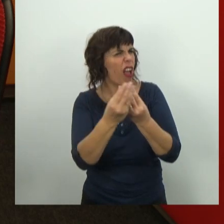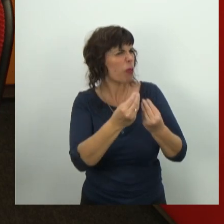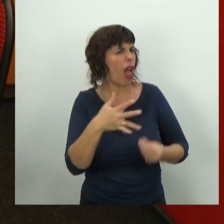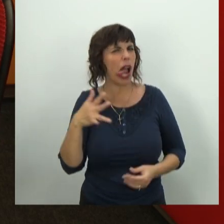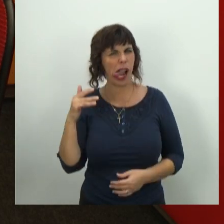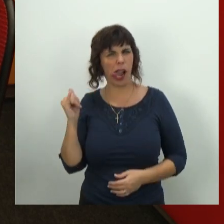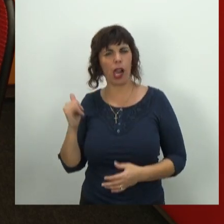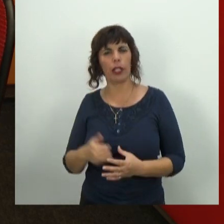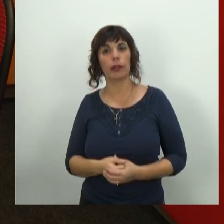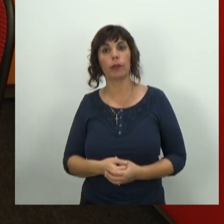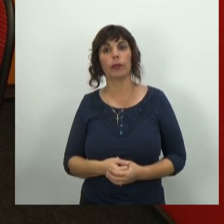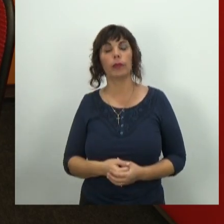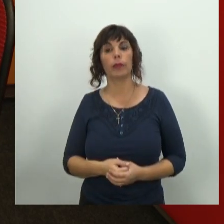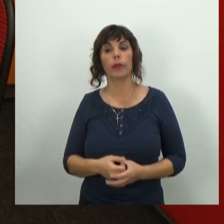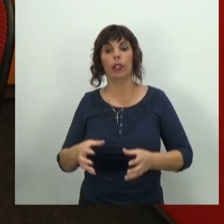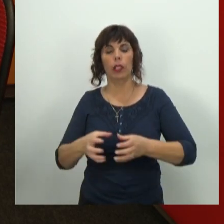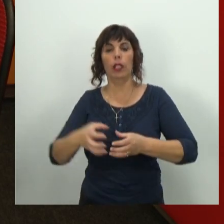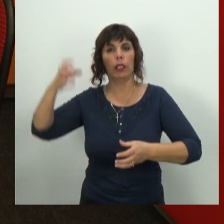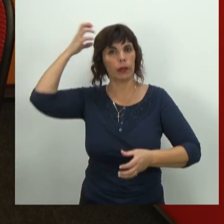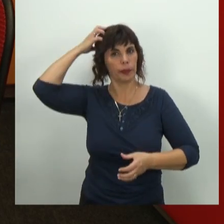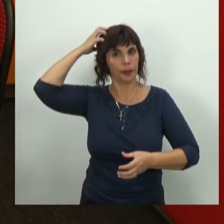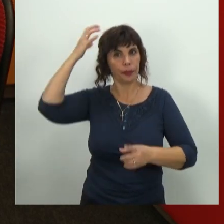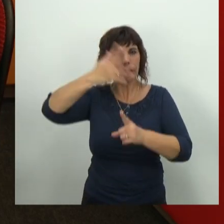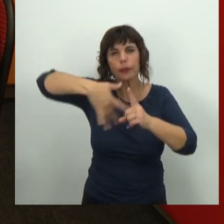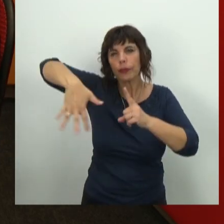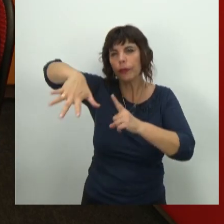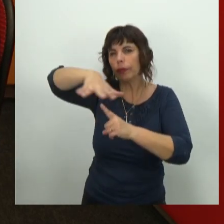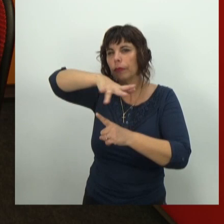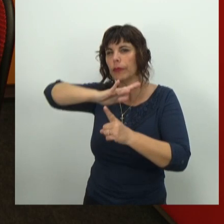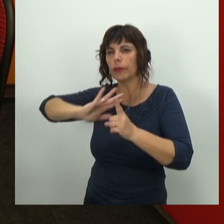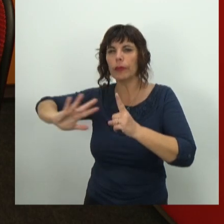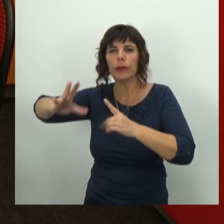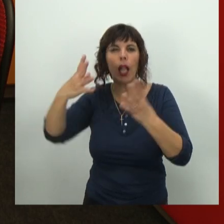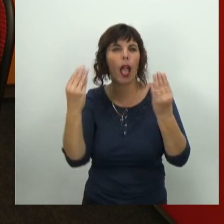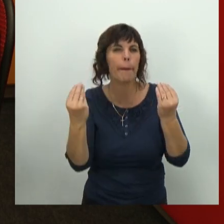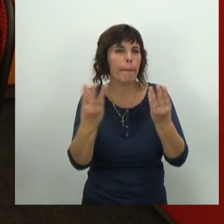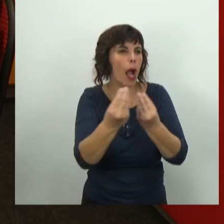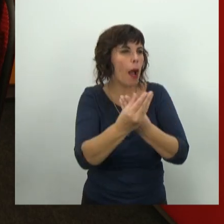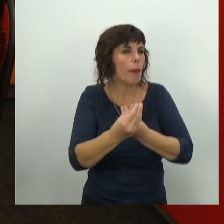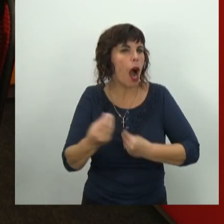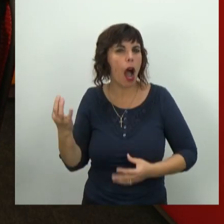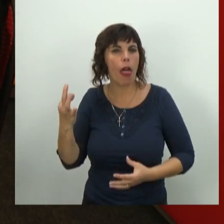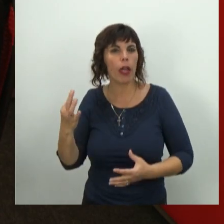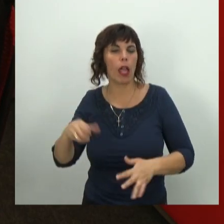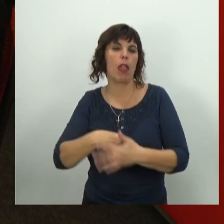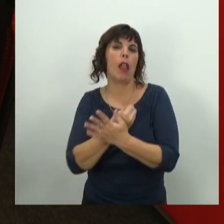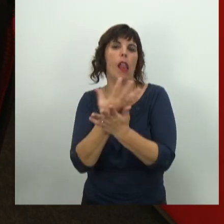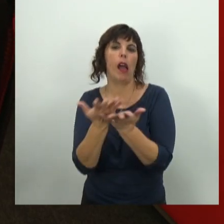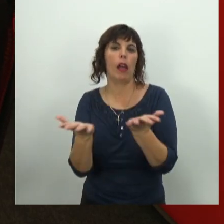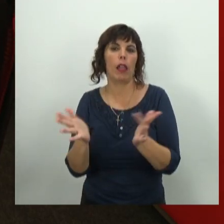Porque quiero decirte que la atmósfera del reino está llena, empapada con la gracia de Jesucristo.